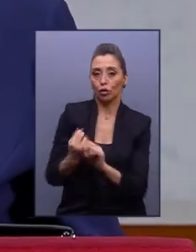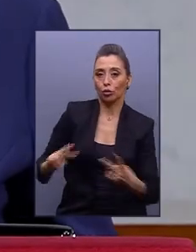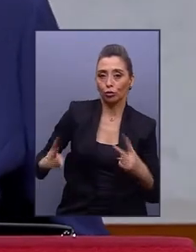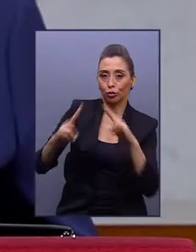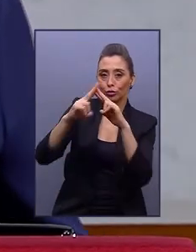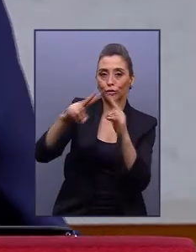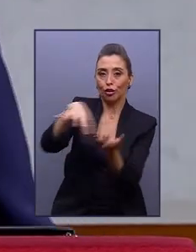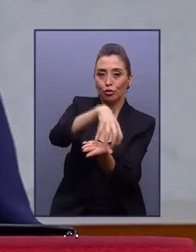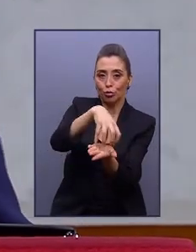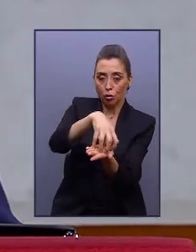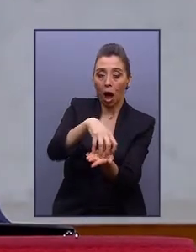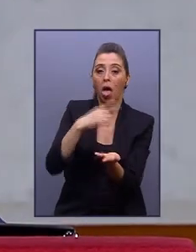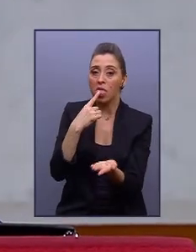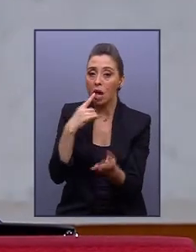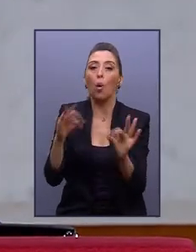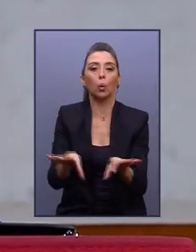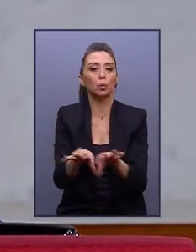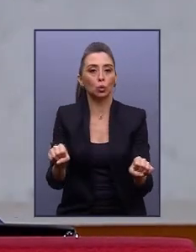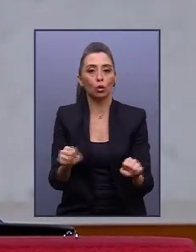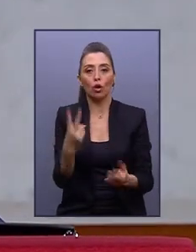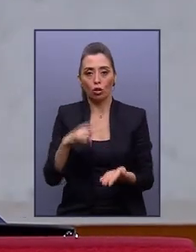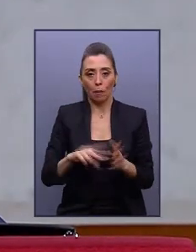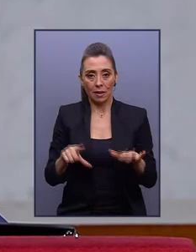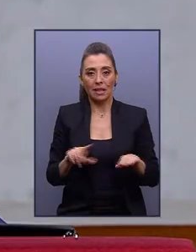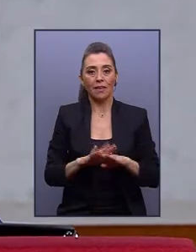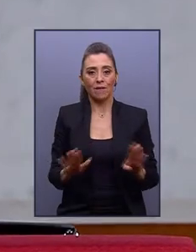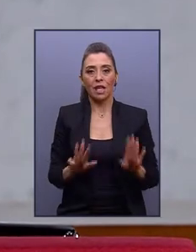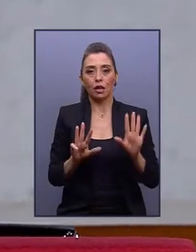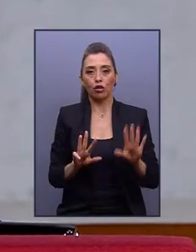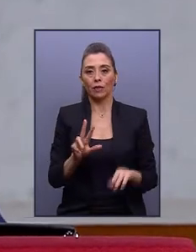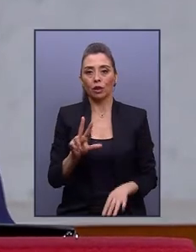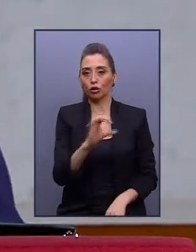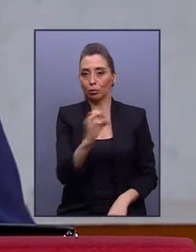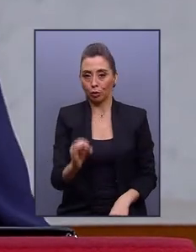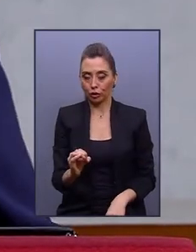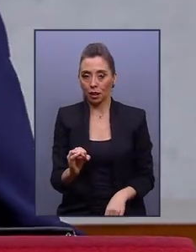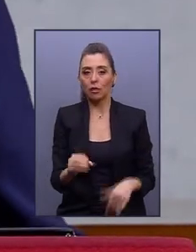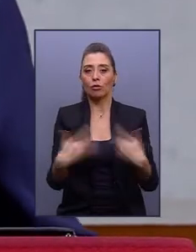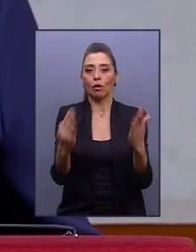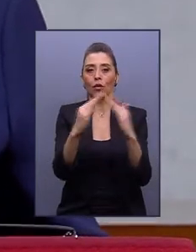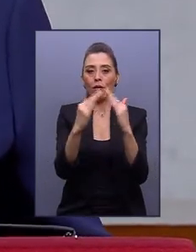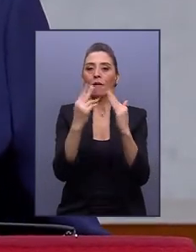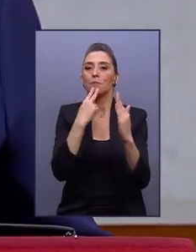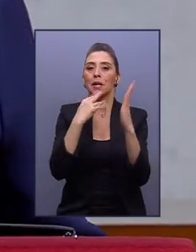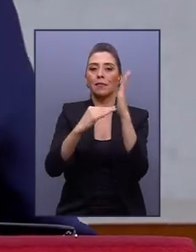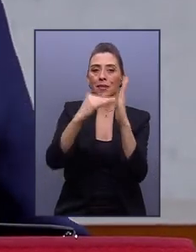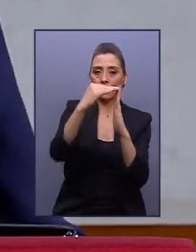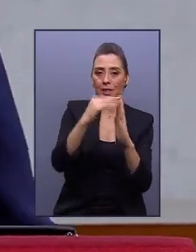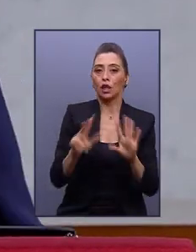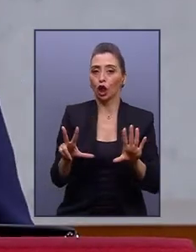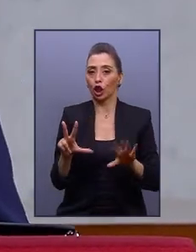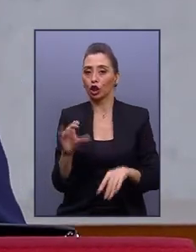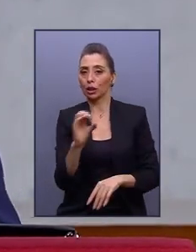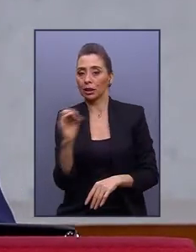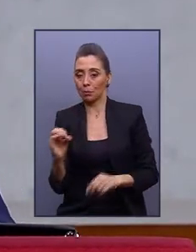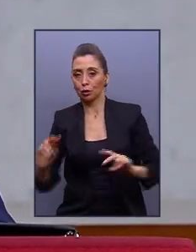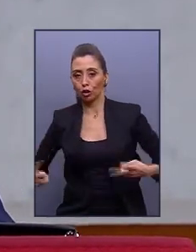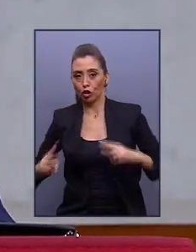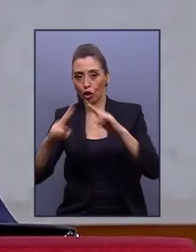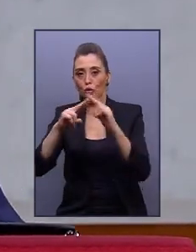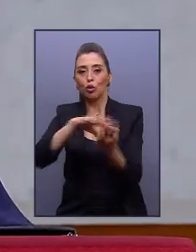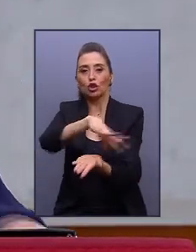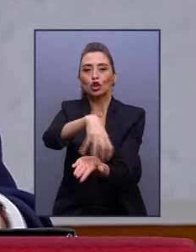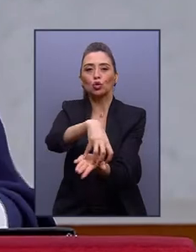urbanas comprometidas. Este 2017 concluiremos el 98% de las soluciones habitacionales y el 80% de las obras